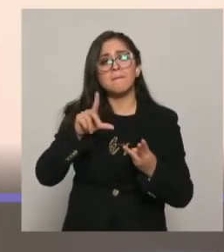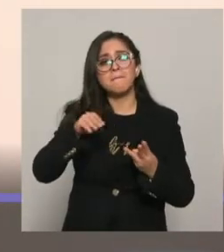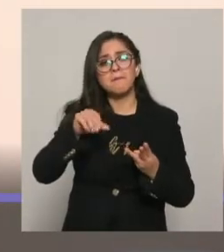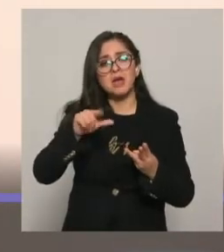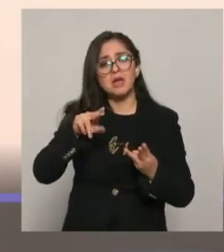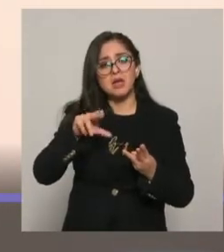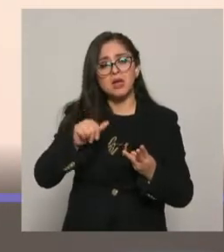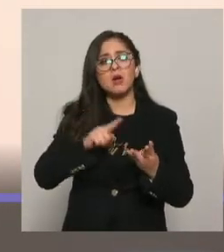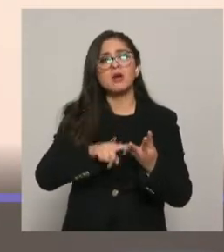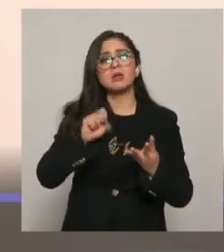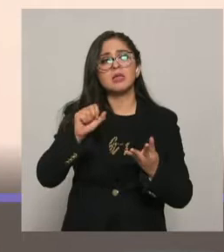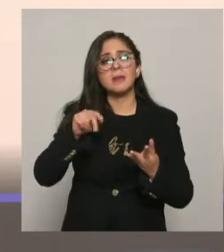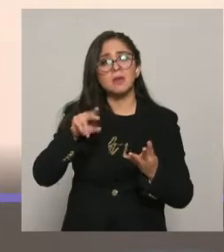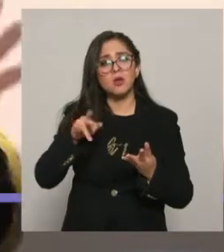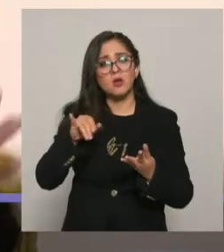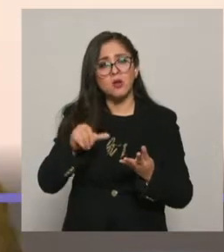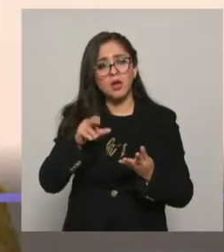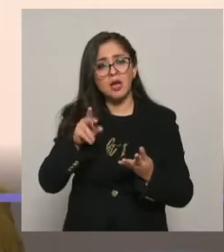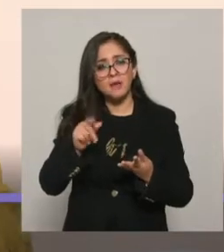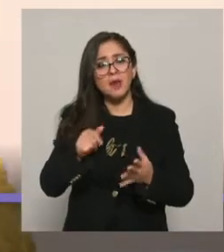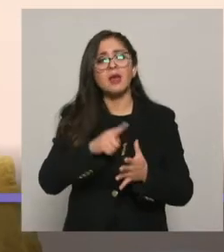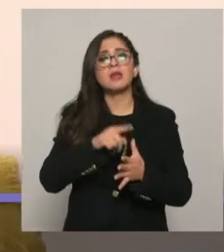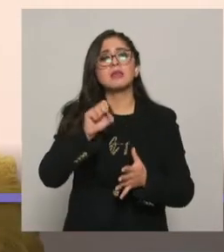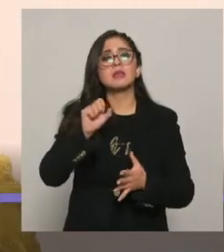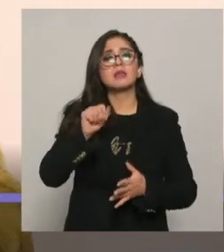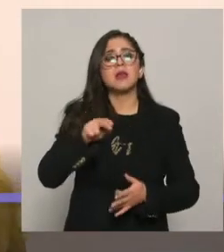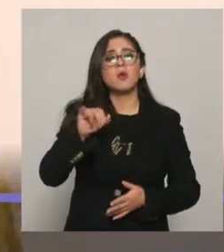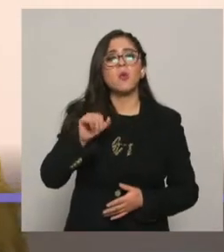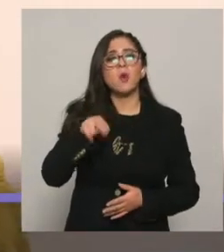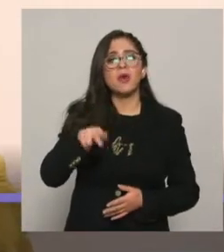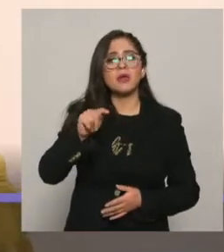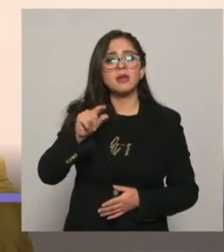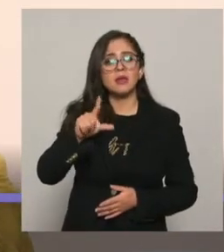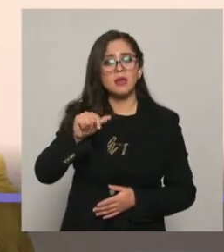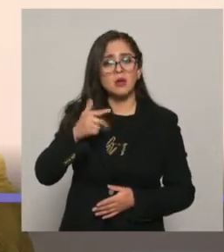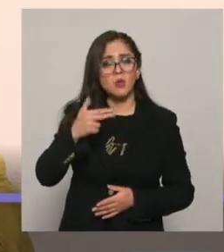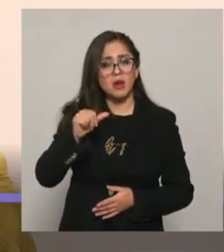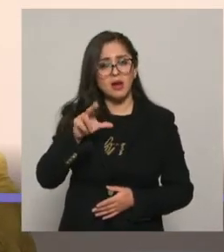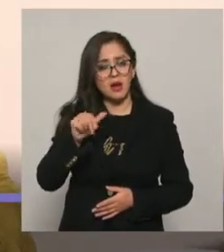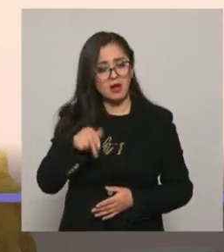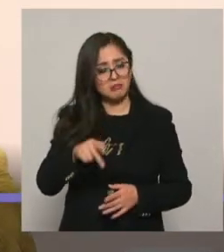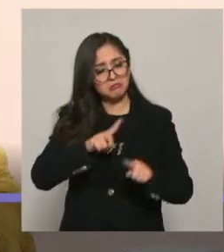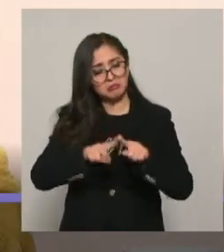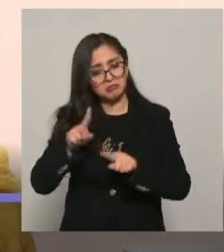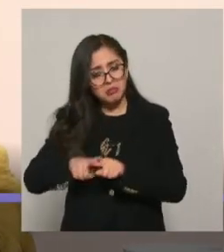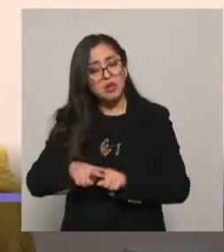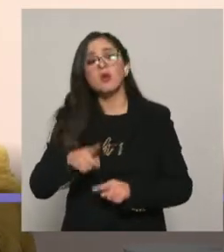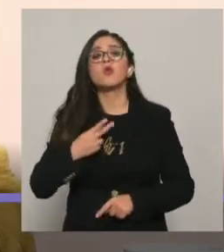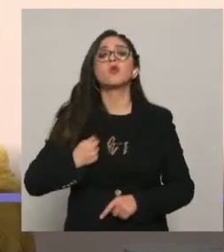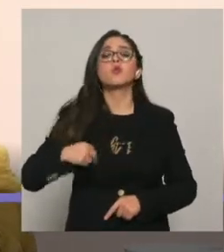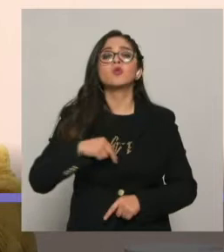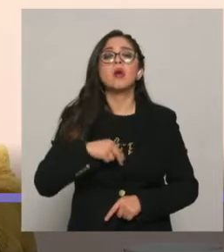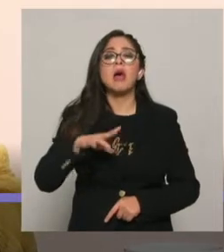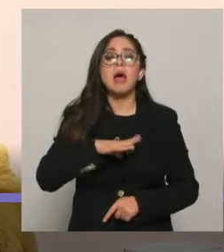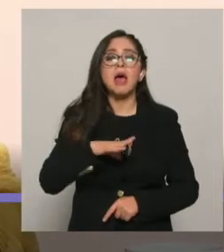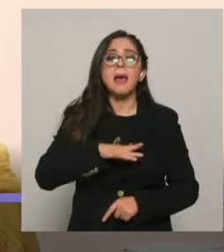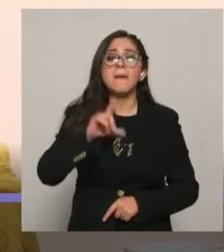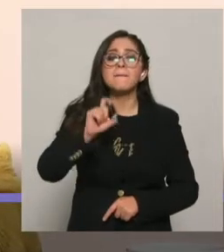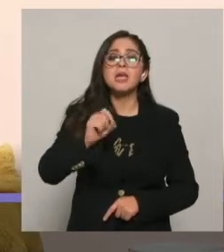en San Pedro Jalpa, en San Juan Tlilhuacán, etcétera. Nosotros tenemos 27